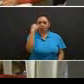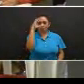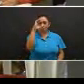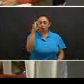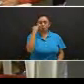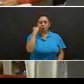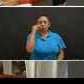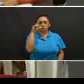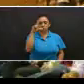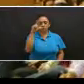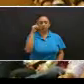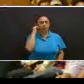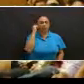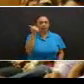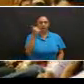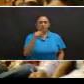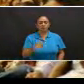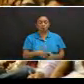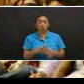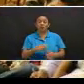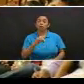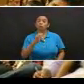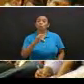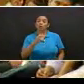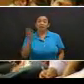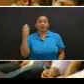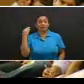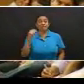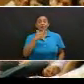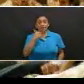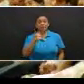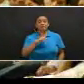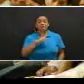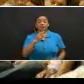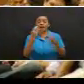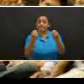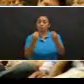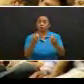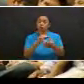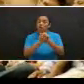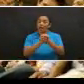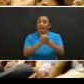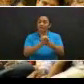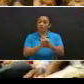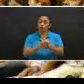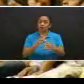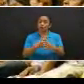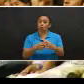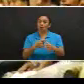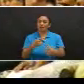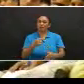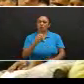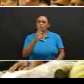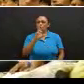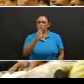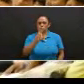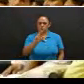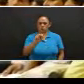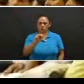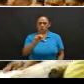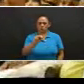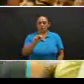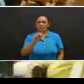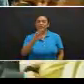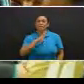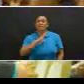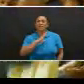Cuando él estaba bien, tenía muchos amigos. Pero cuando a uno le toca ir a la posilga,